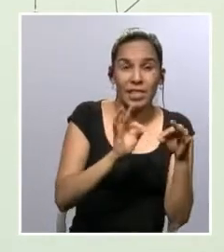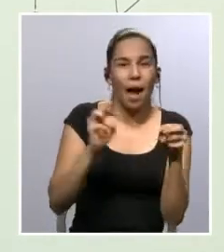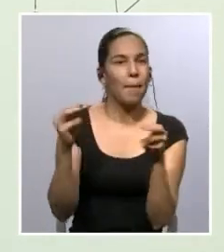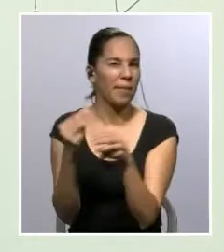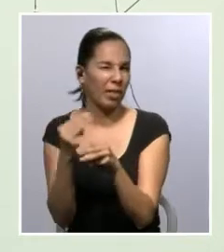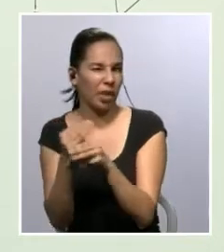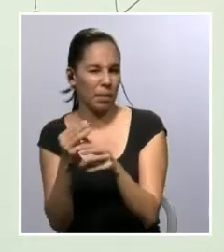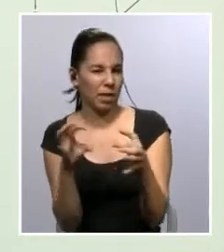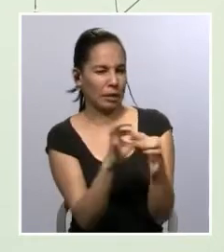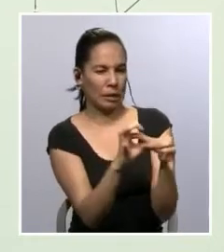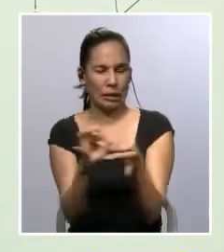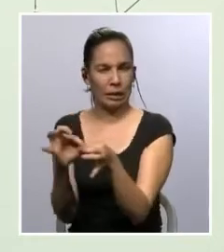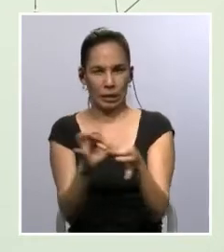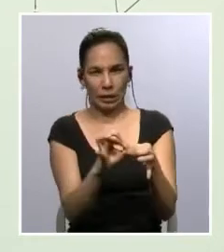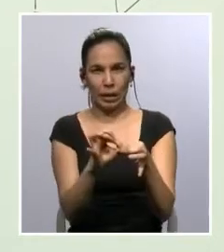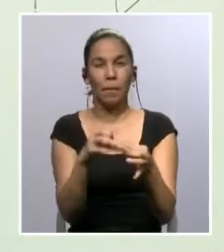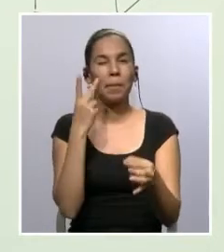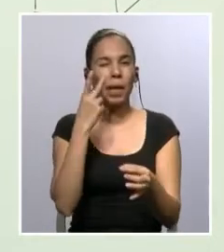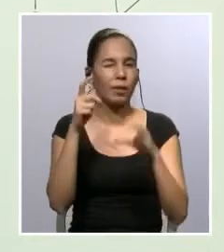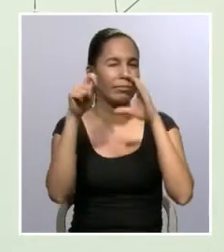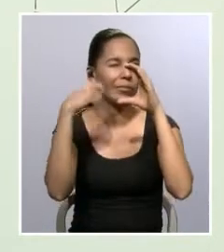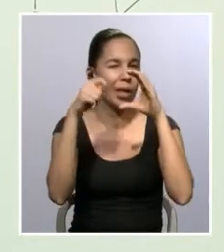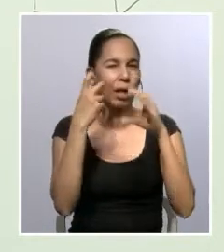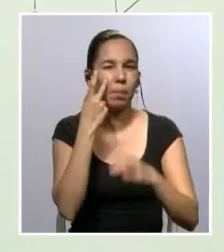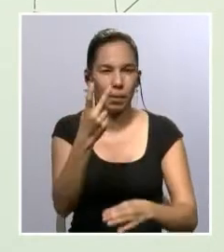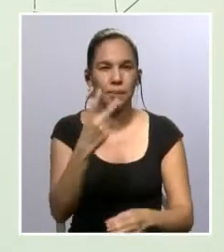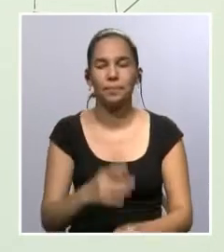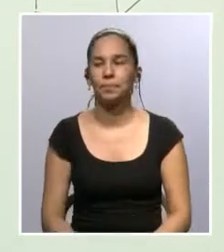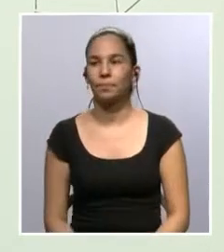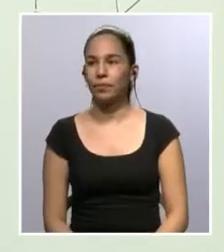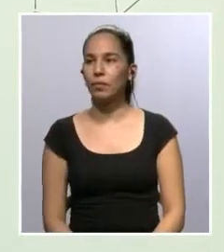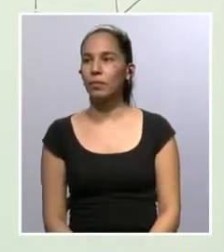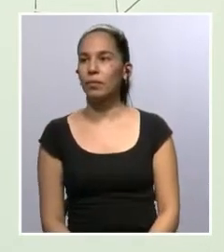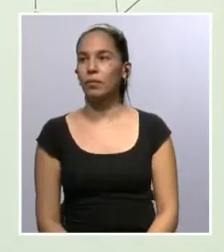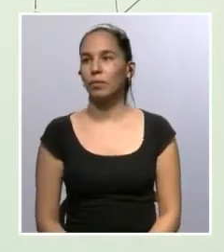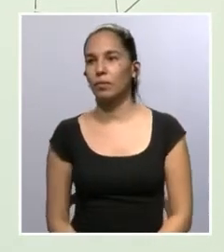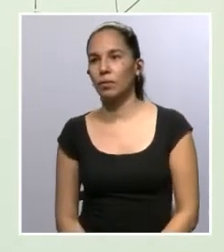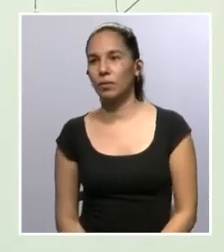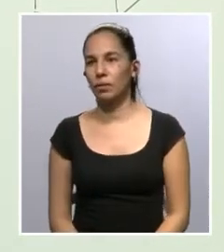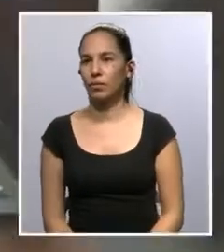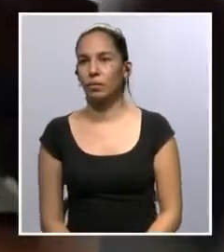este corto seguidamente?